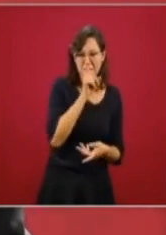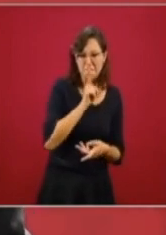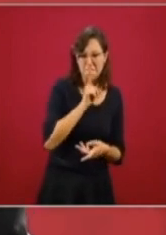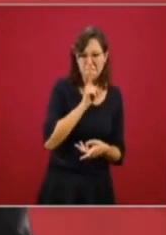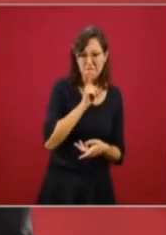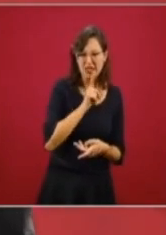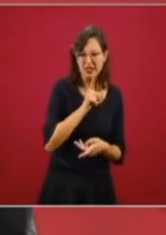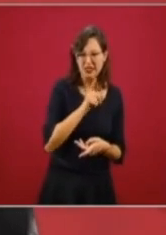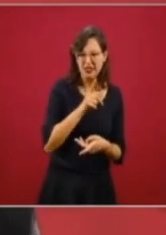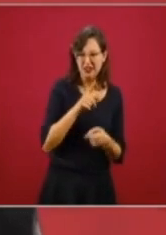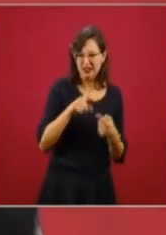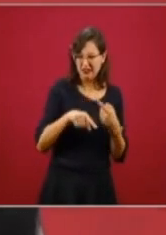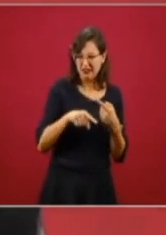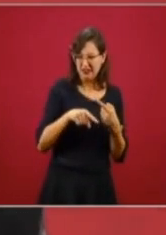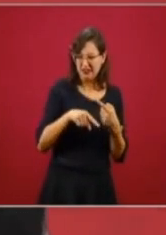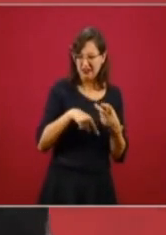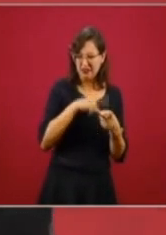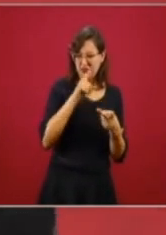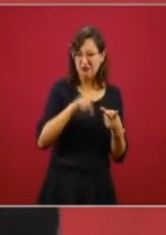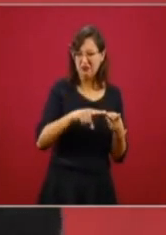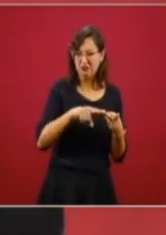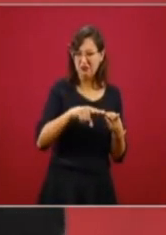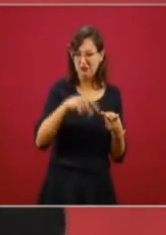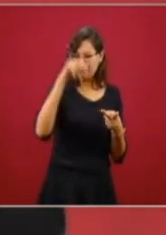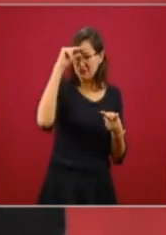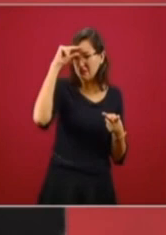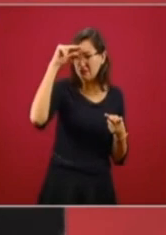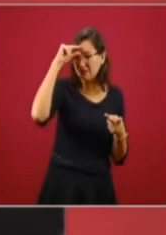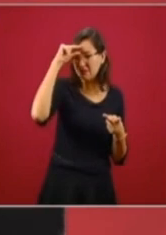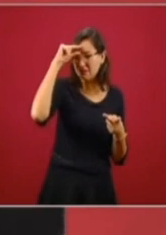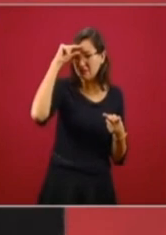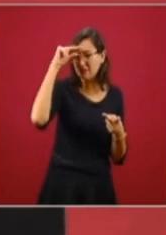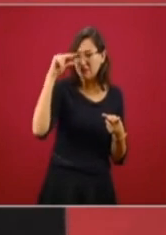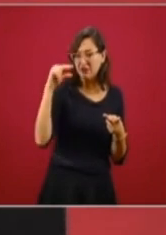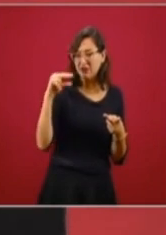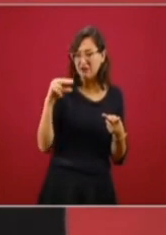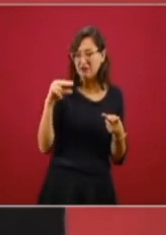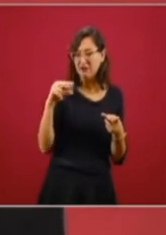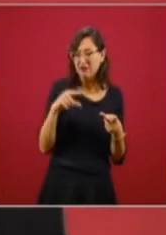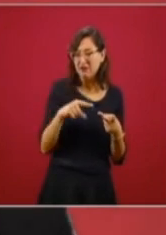No es de gente inteligente